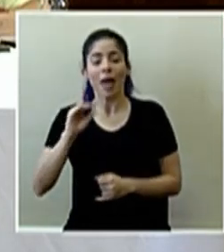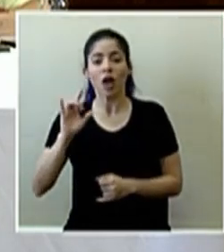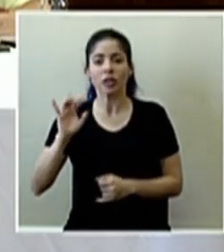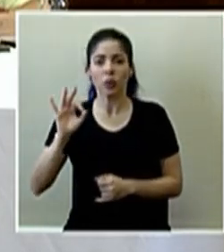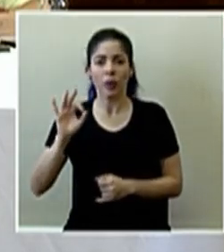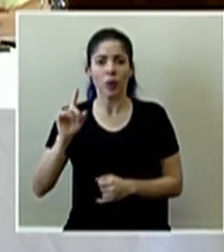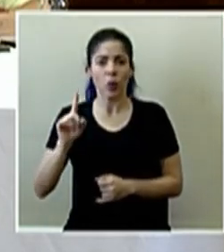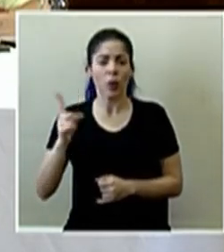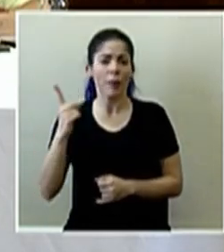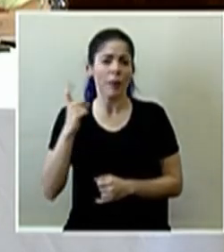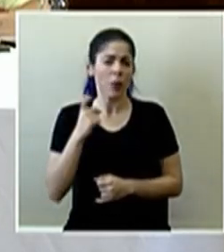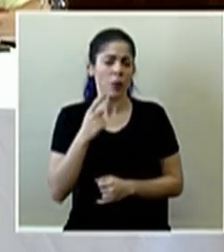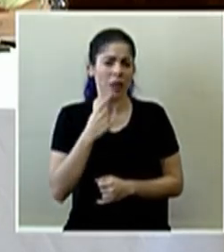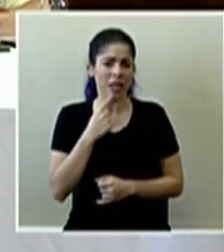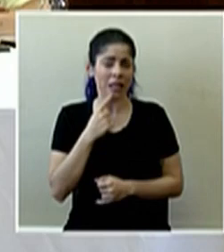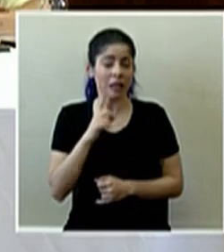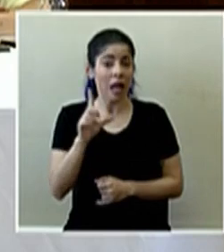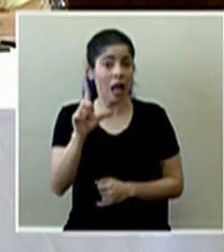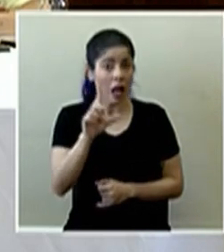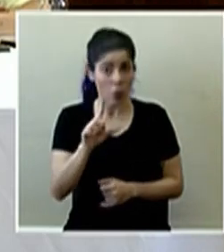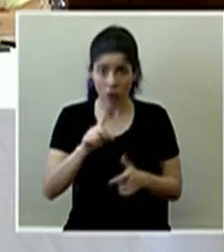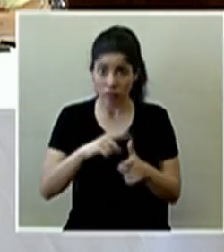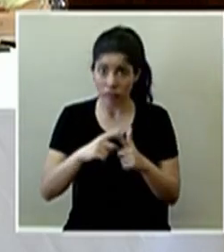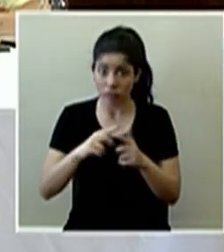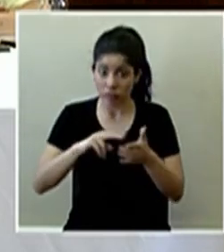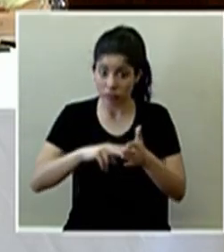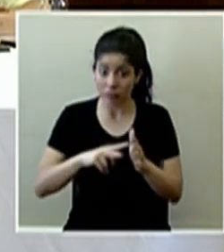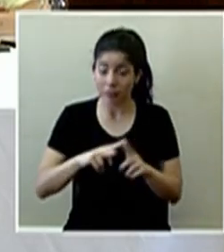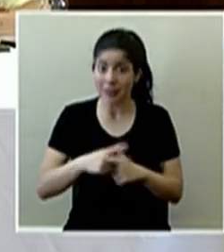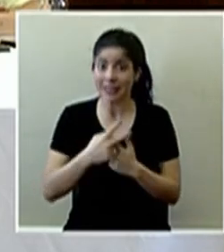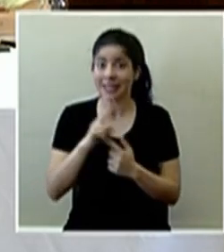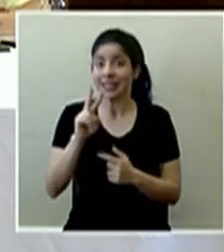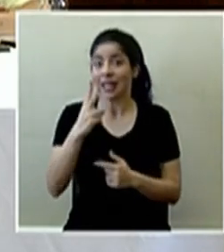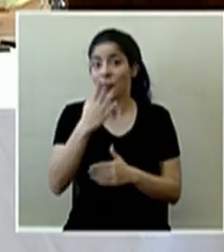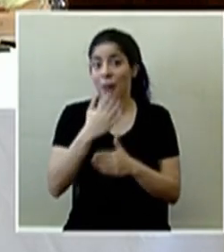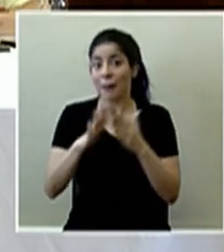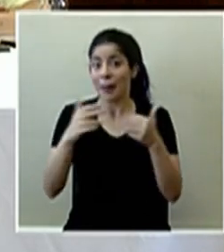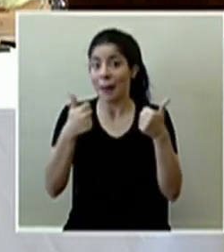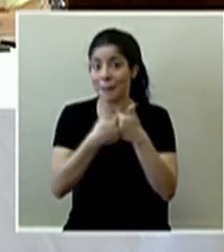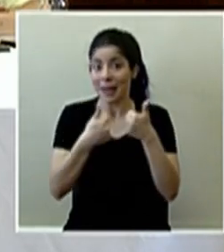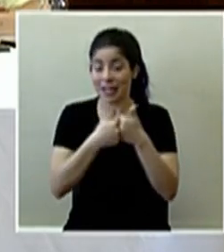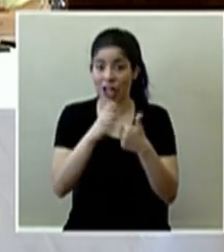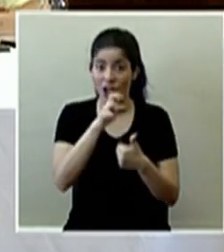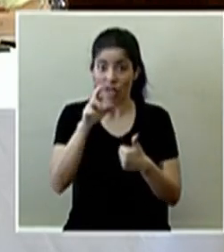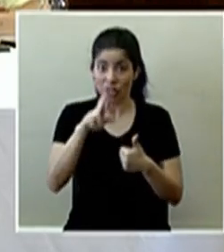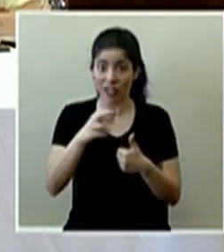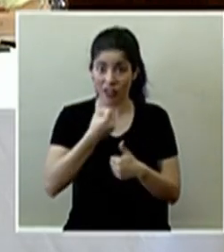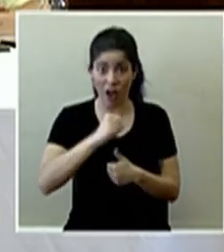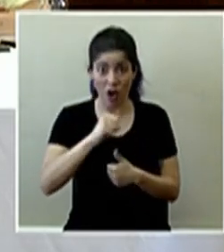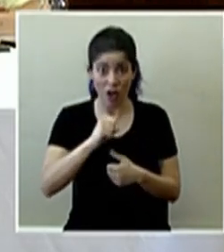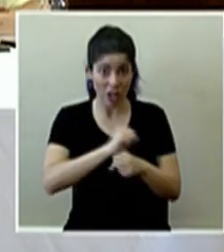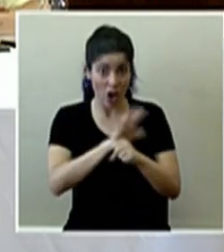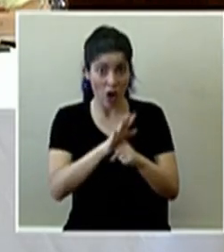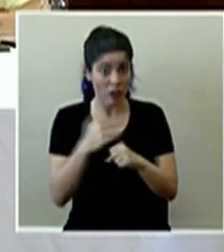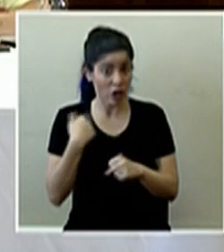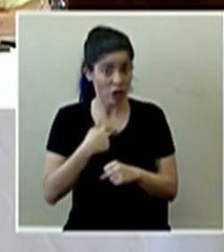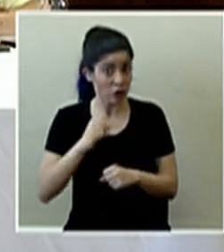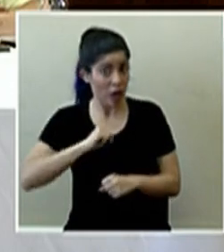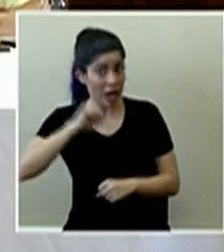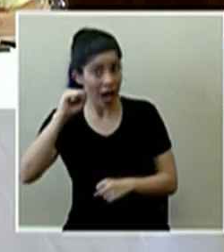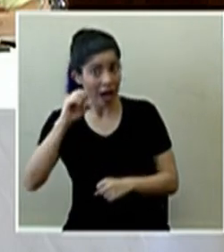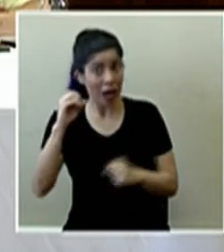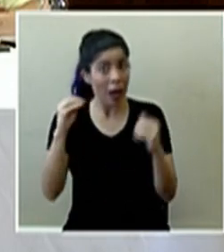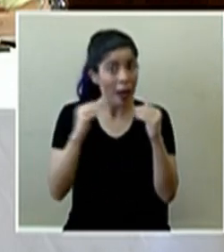89.1 nos consultan si el lunes entonces empieza el segundo tiempo del partido Costa Rica versus COVID. ¿Vamos ganando,